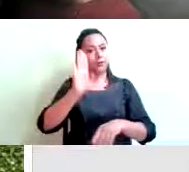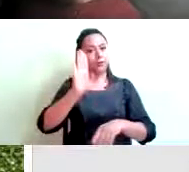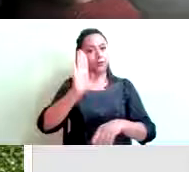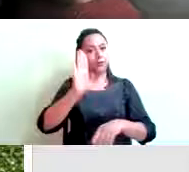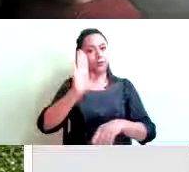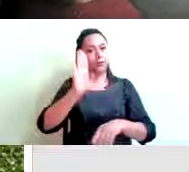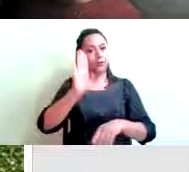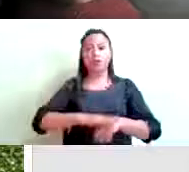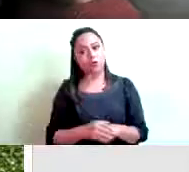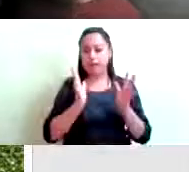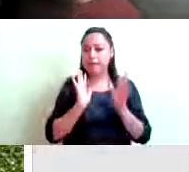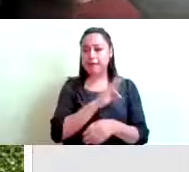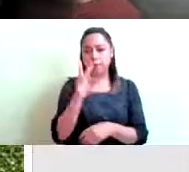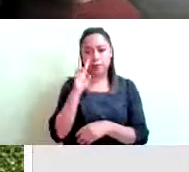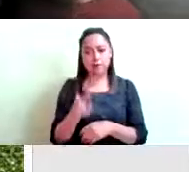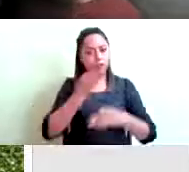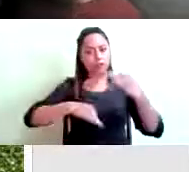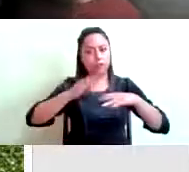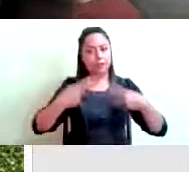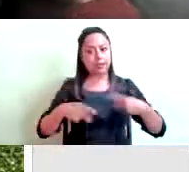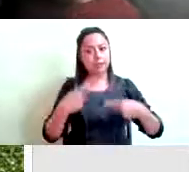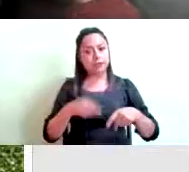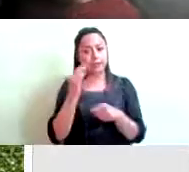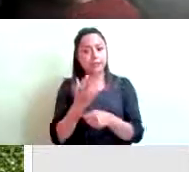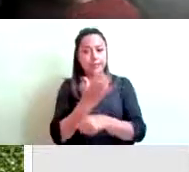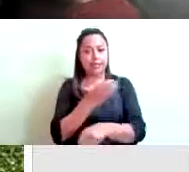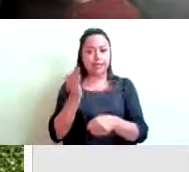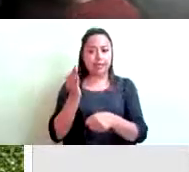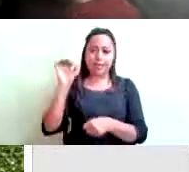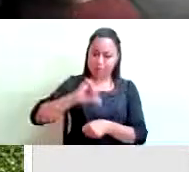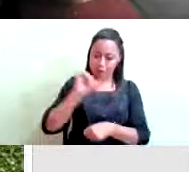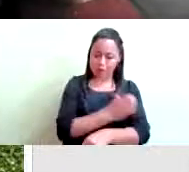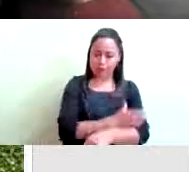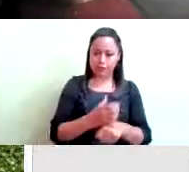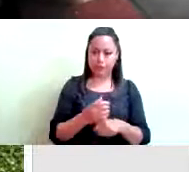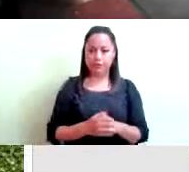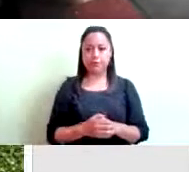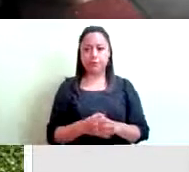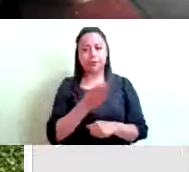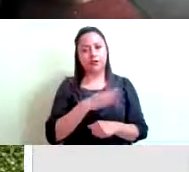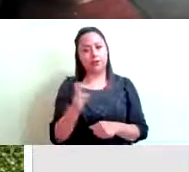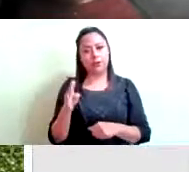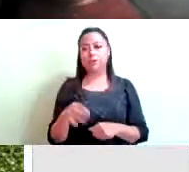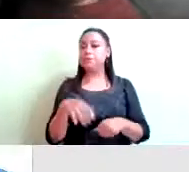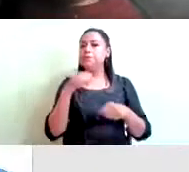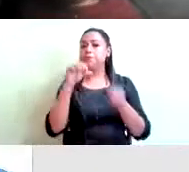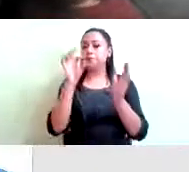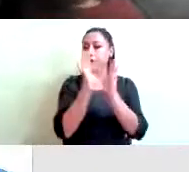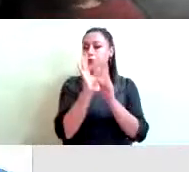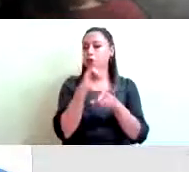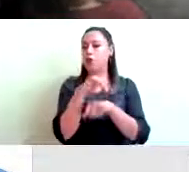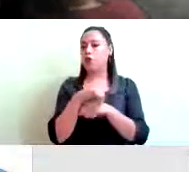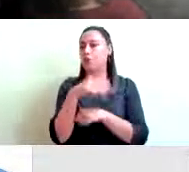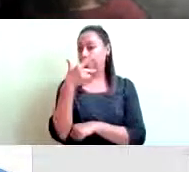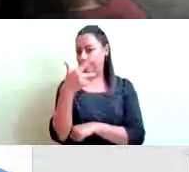por todas las personas que nos han acompañado el día de hoy. Y bueno, en el octavo punto y siguiente